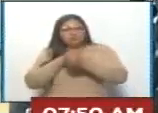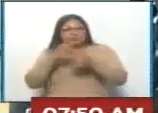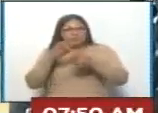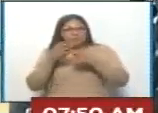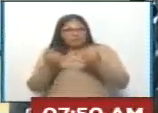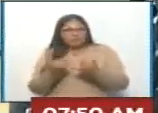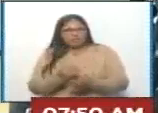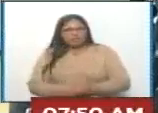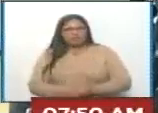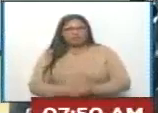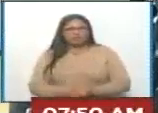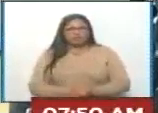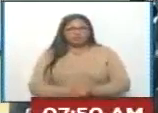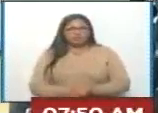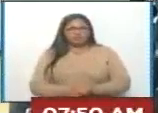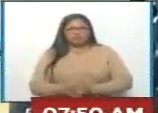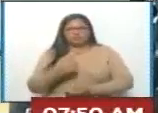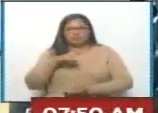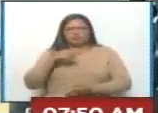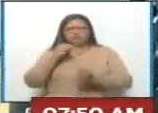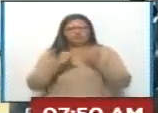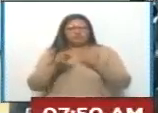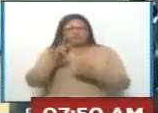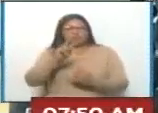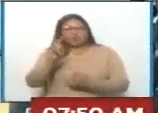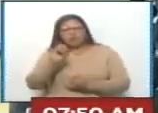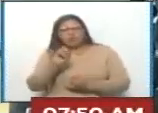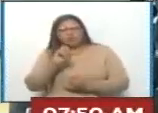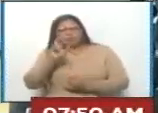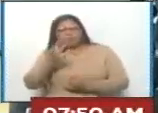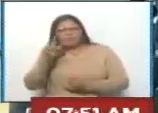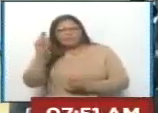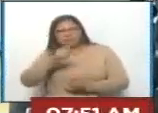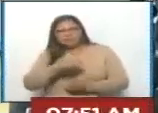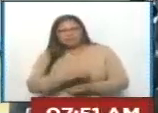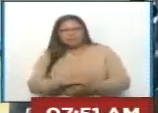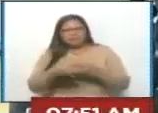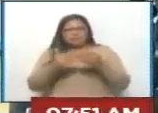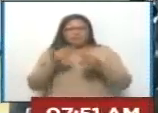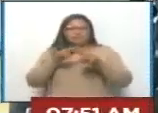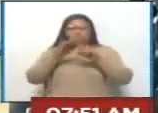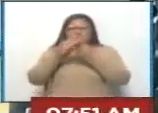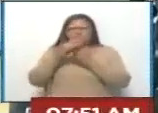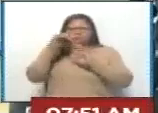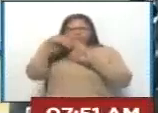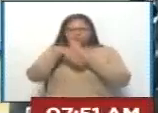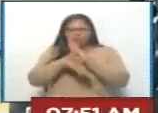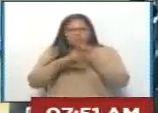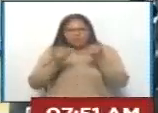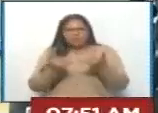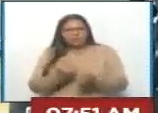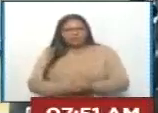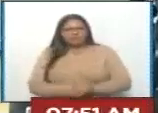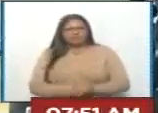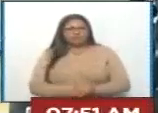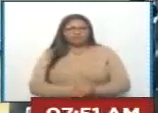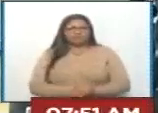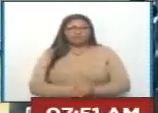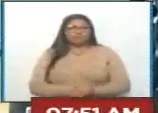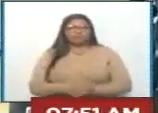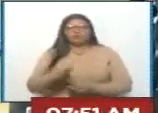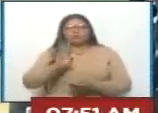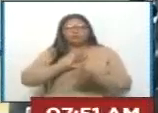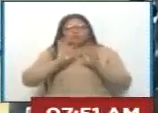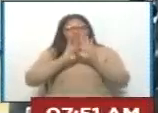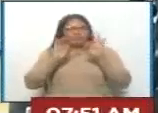ha sucedido en los últimos 2 o 3 meses? Se ha dado una situación de devaluación de la moneda